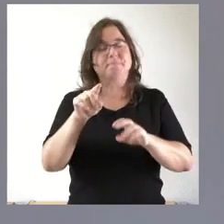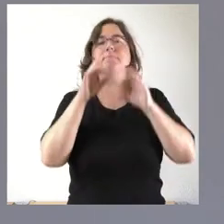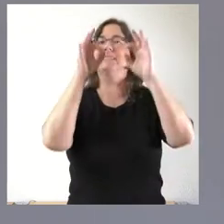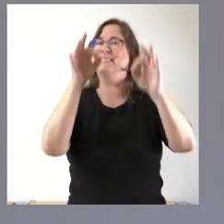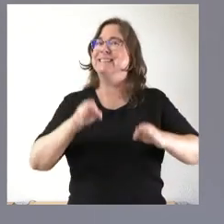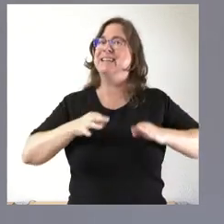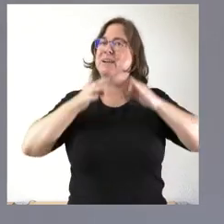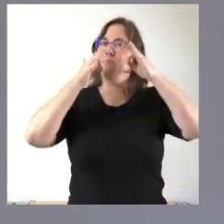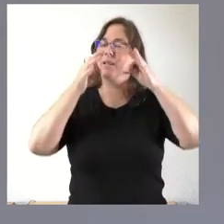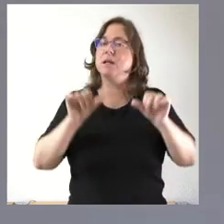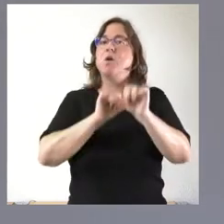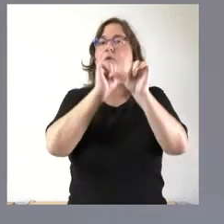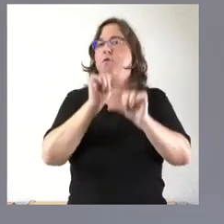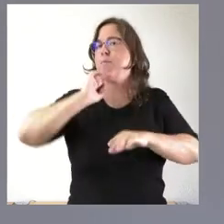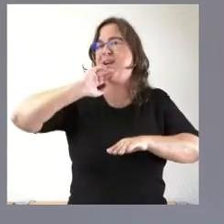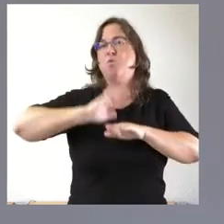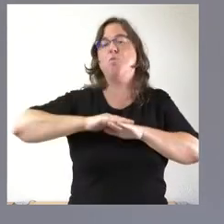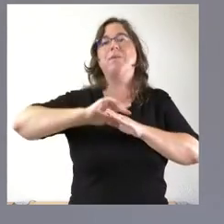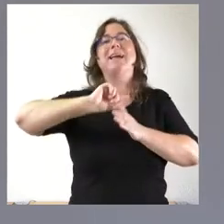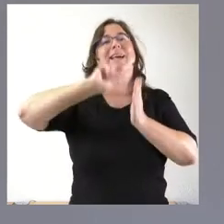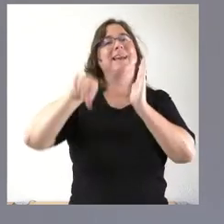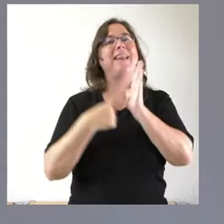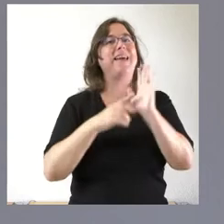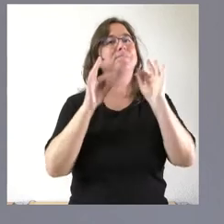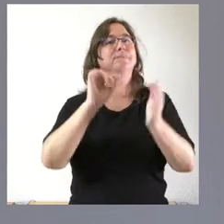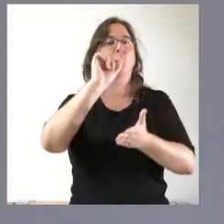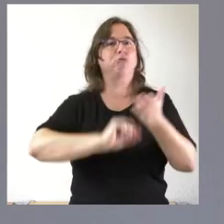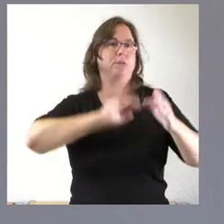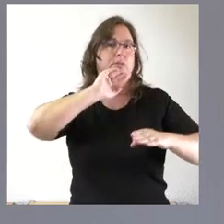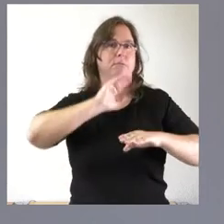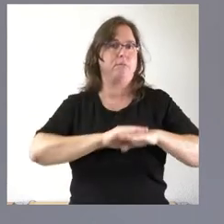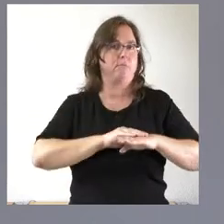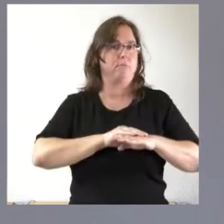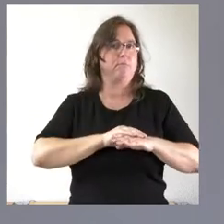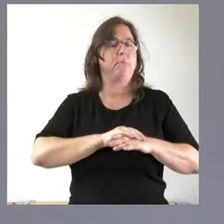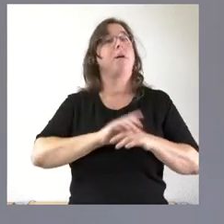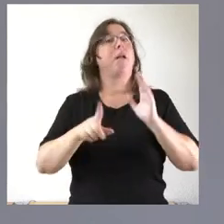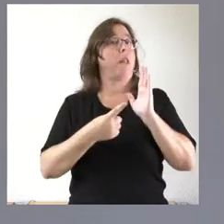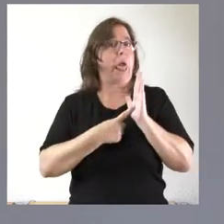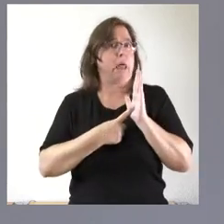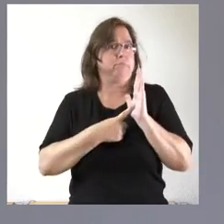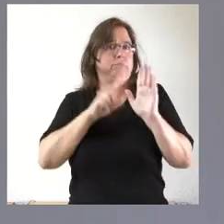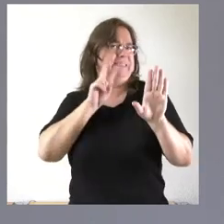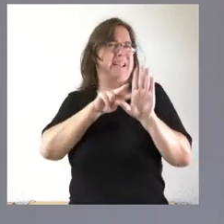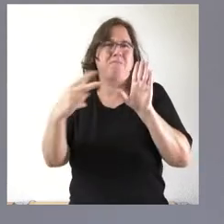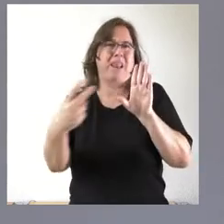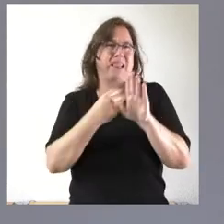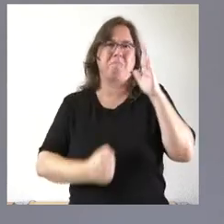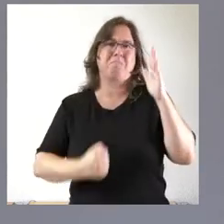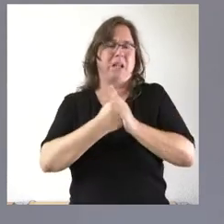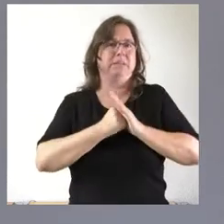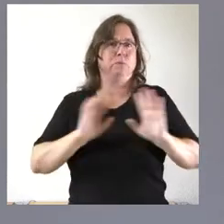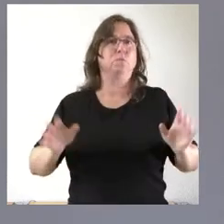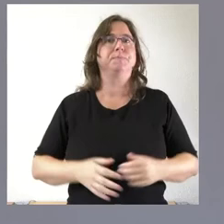los procedimientos de la ley de contratos, siempre dentro de la ley y siempre con la máxima transparencia de la que seamos capaces.